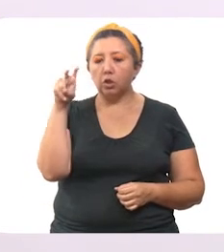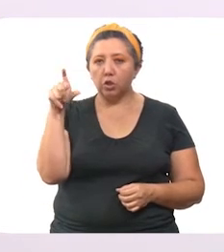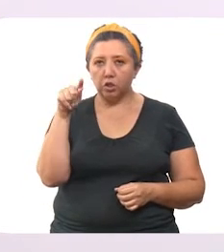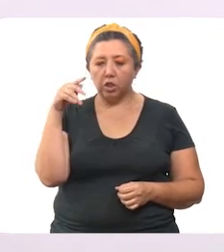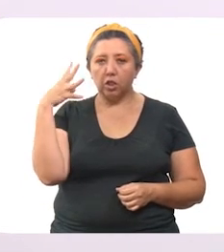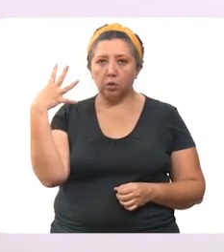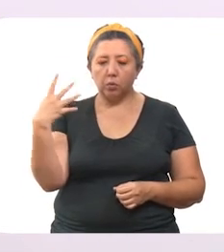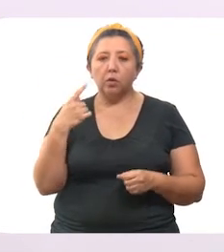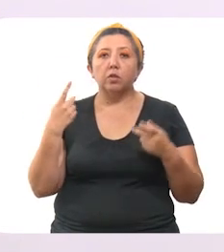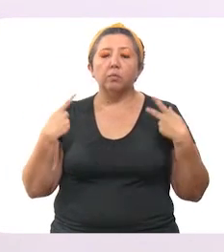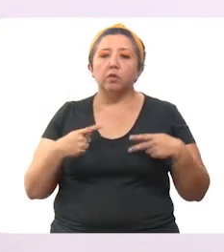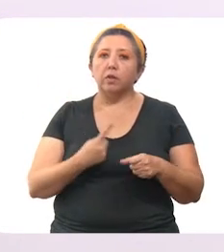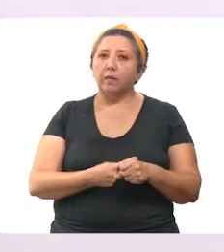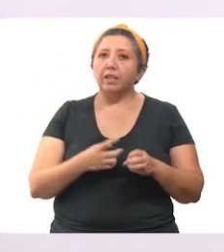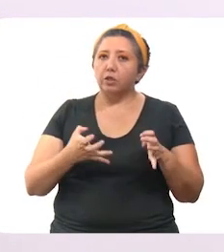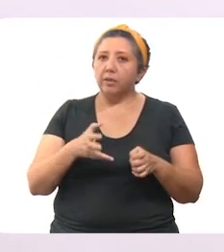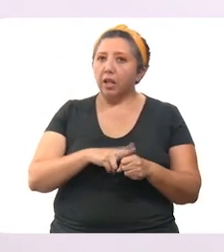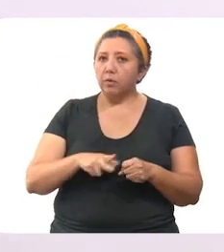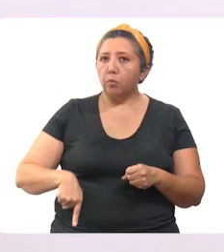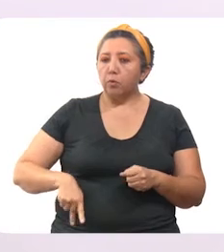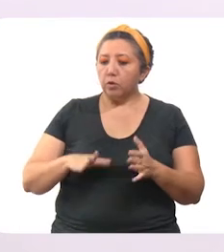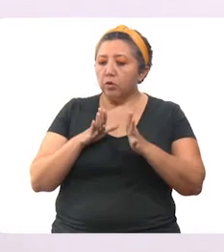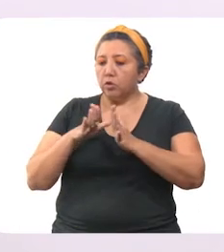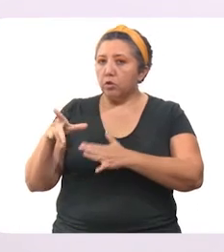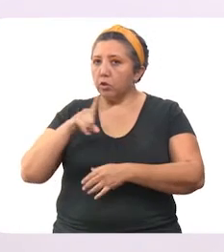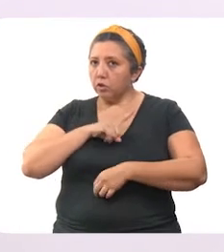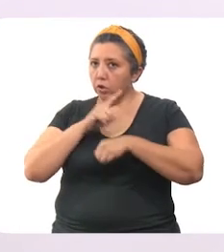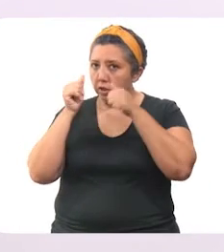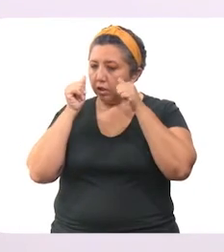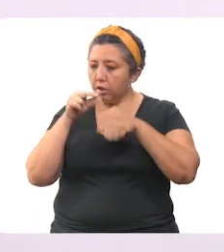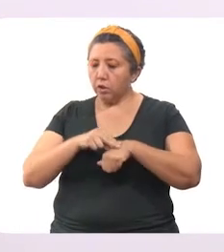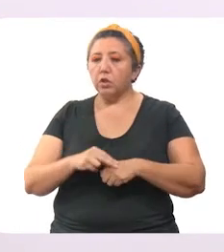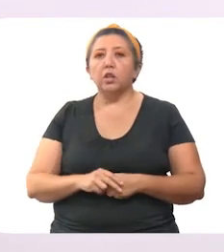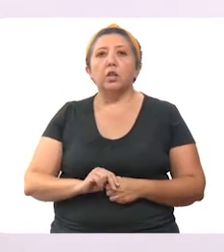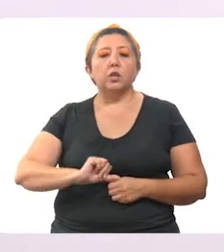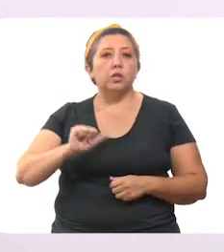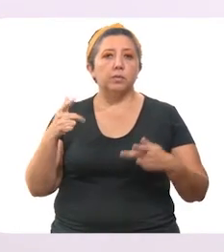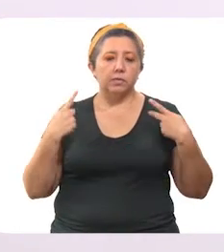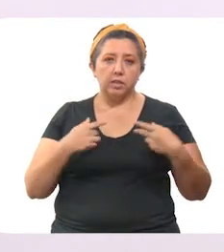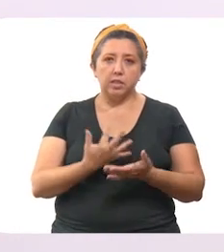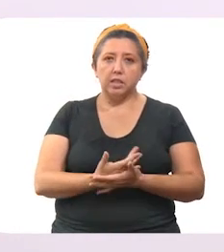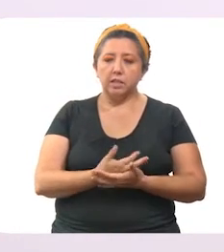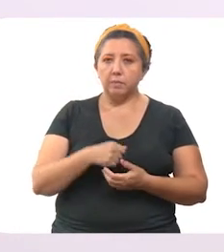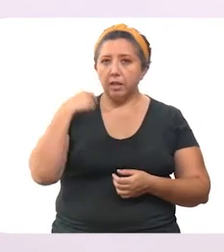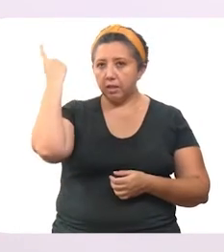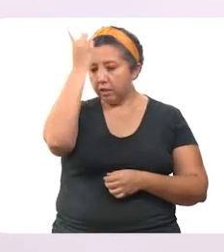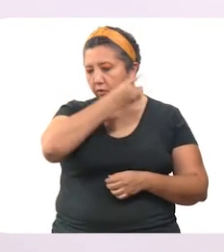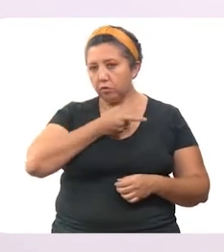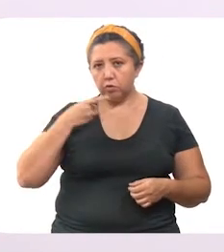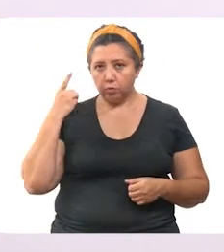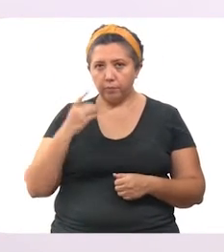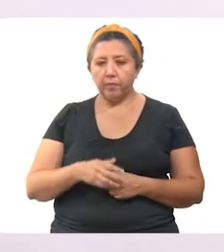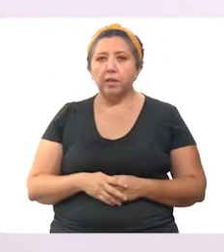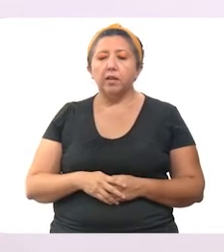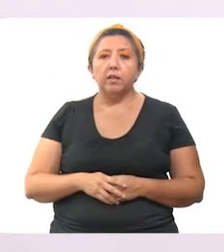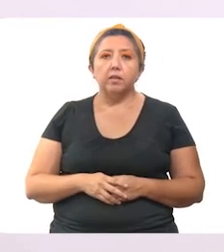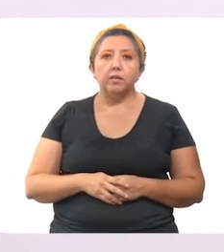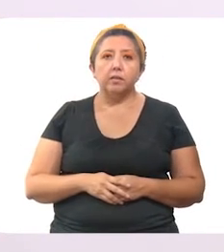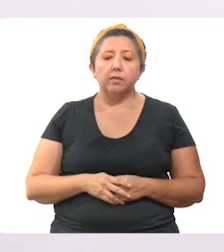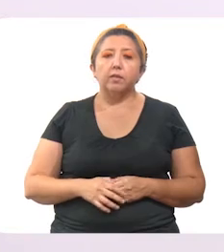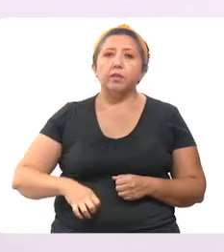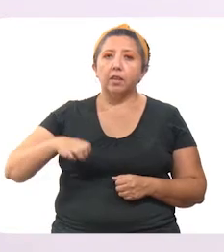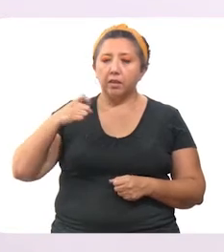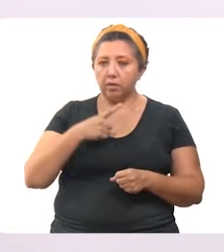274 de los casos positivos están en hospitales públicos y en aislamiento total. Hay otros pacientes a la espera de diagnóstico.